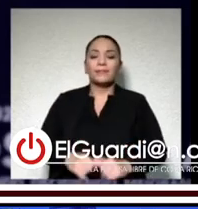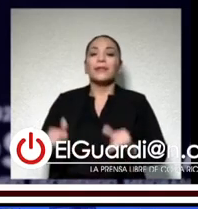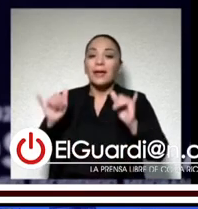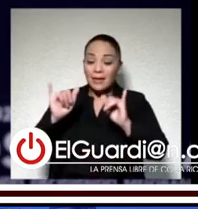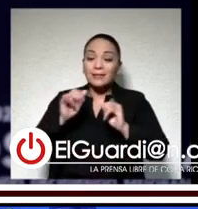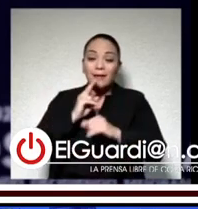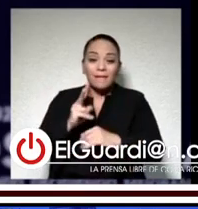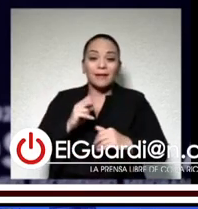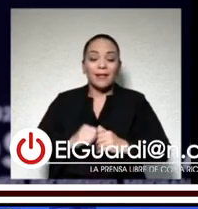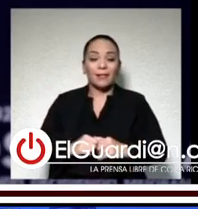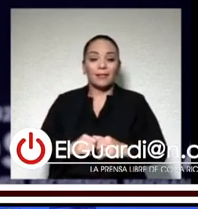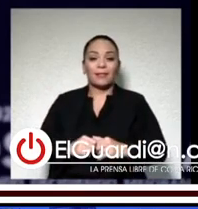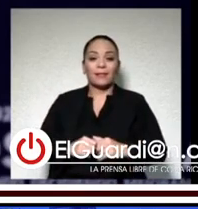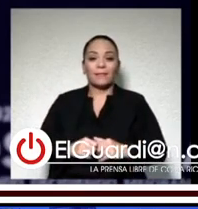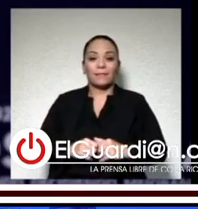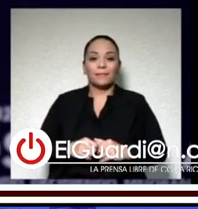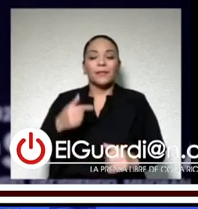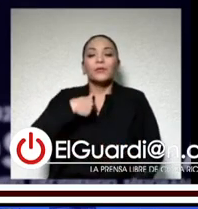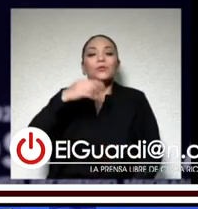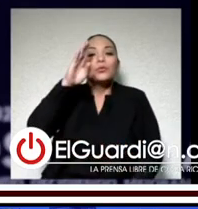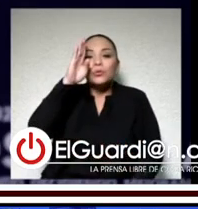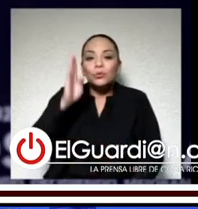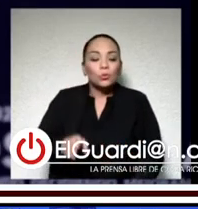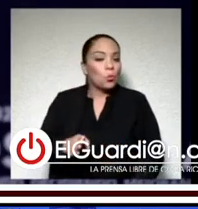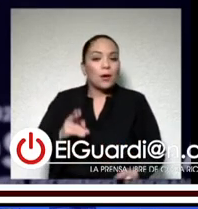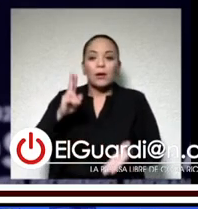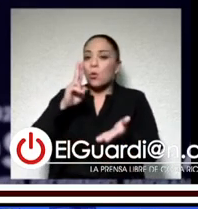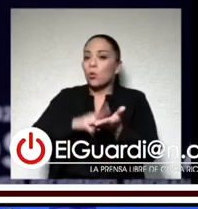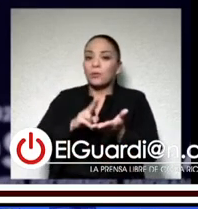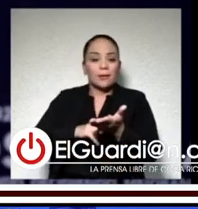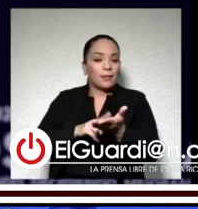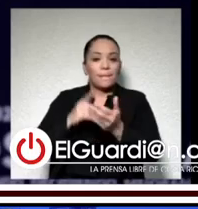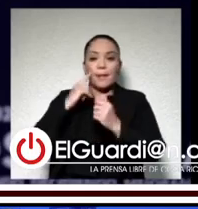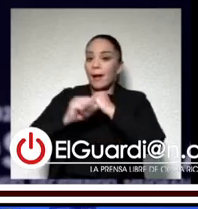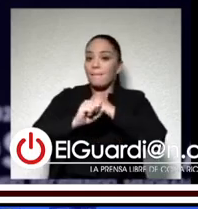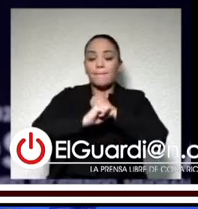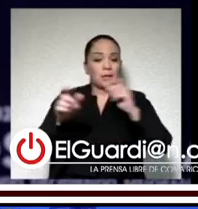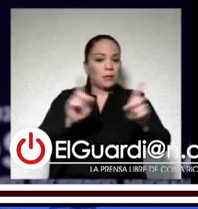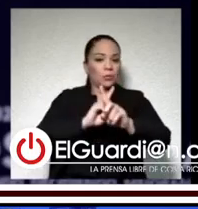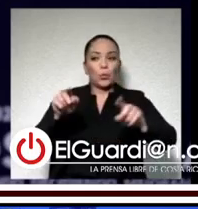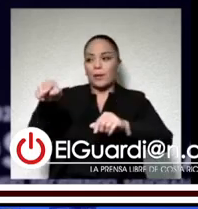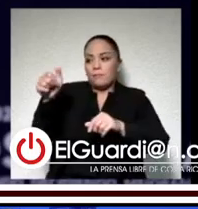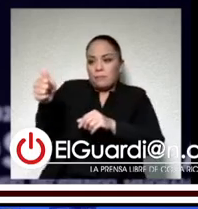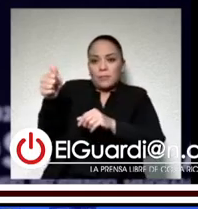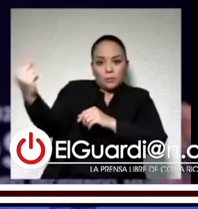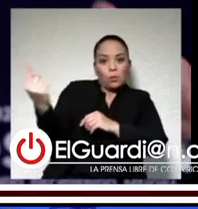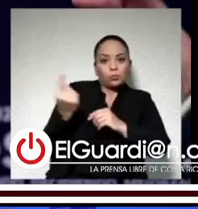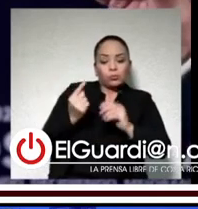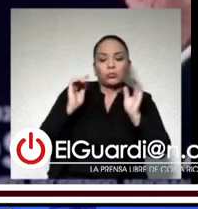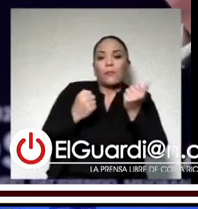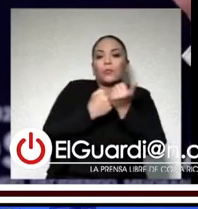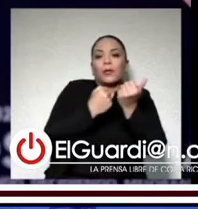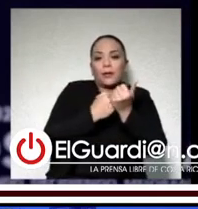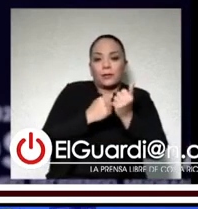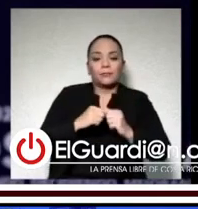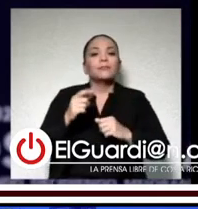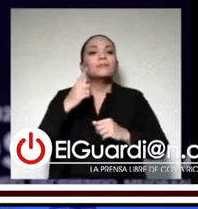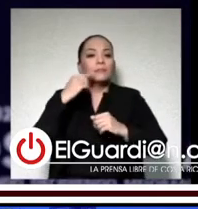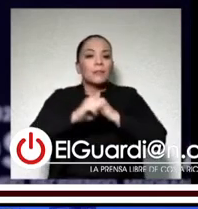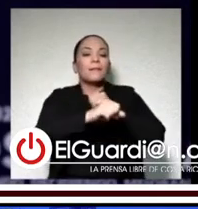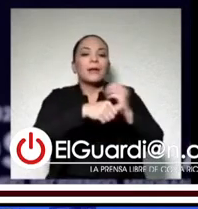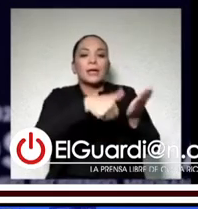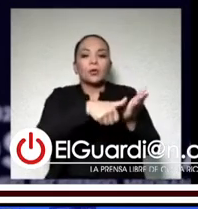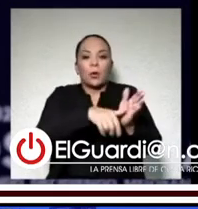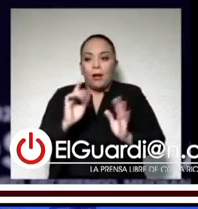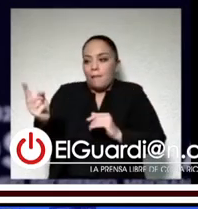Esa es la verdad de todo. Yo nunca lo contraté para la campaña, él fue el que se acercó porque creía... Para la campaña electoral. Para la